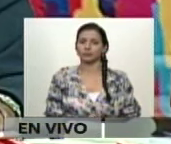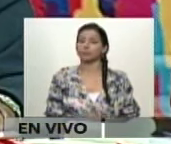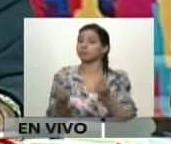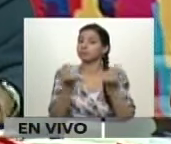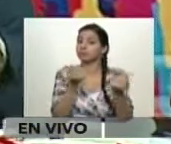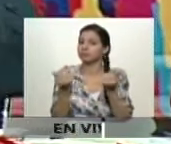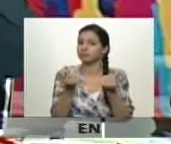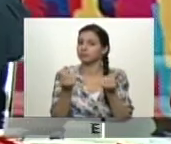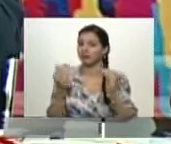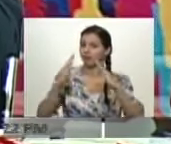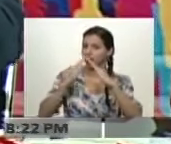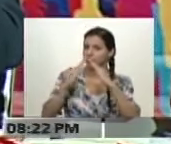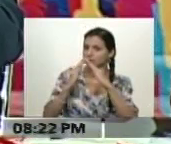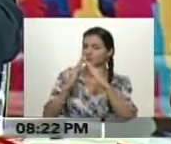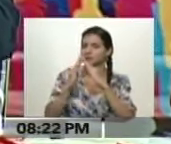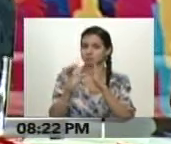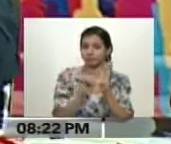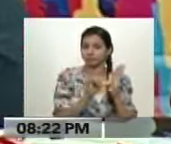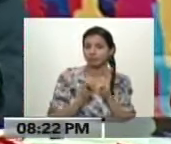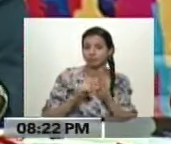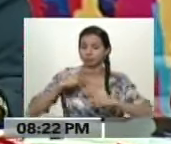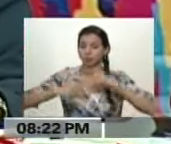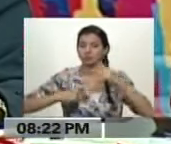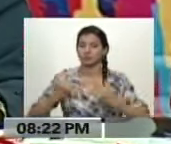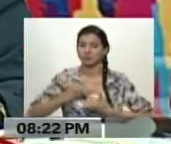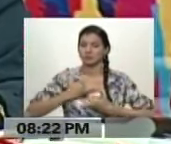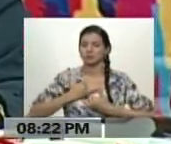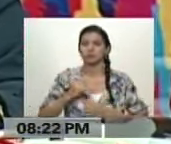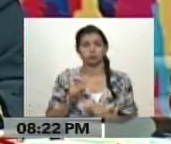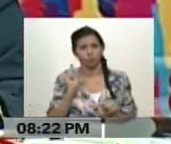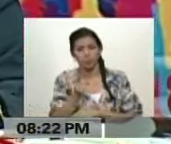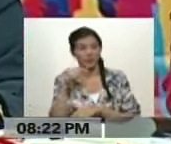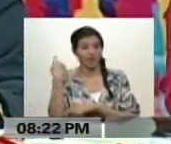Economía doméstica agroproductiva, ¿ves? Tú tienes que ir para el encuentro mañana.